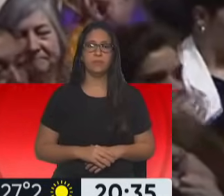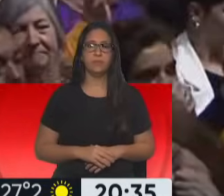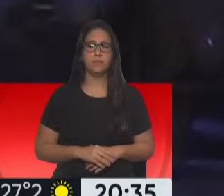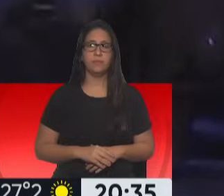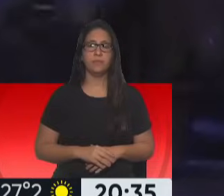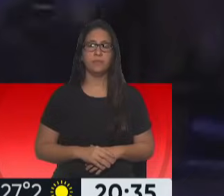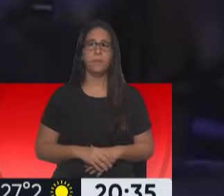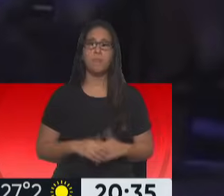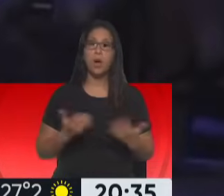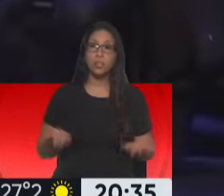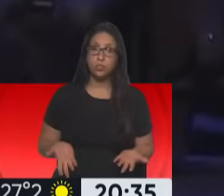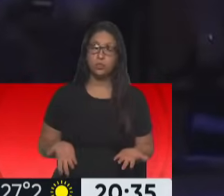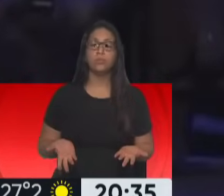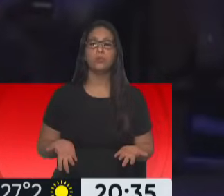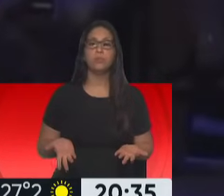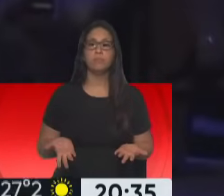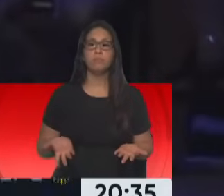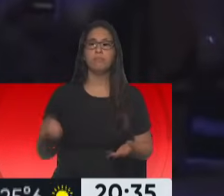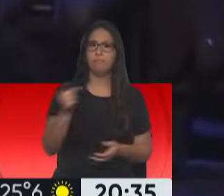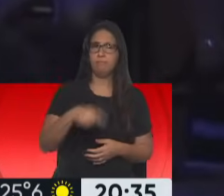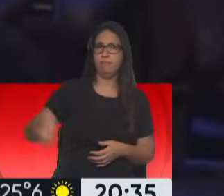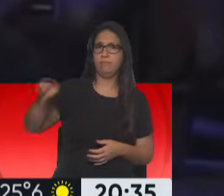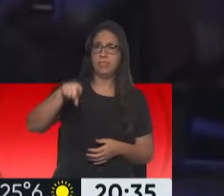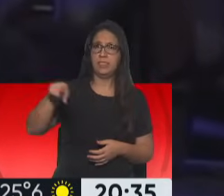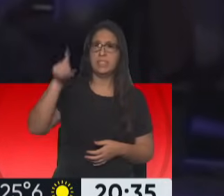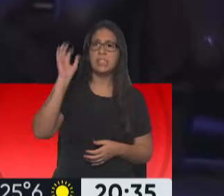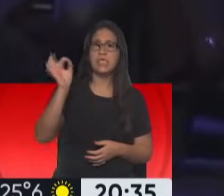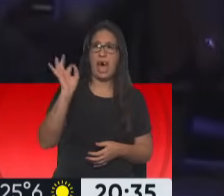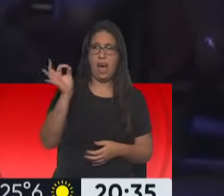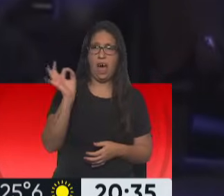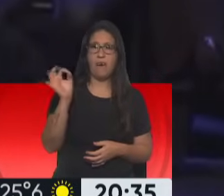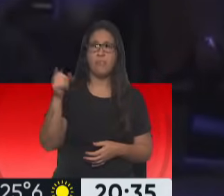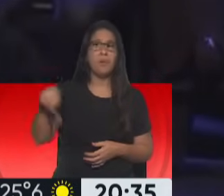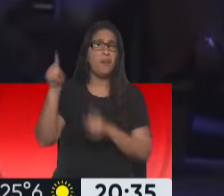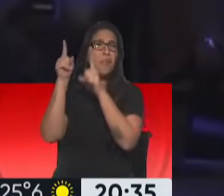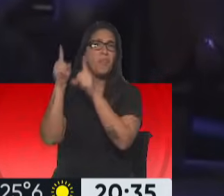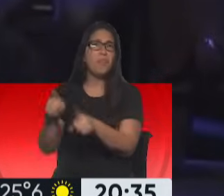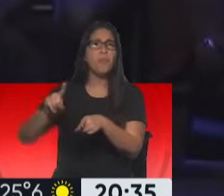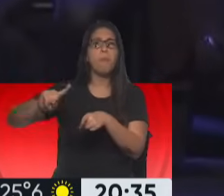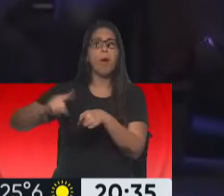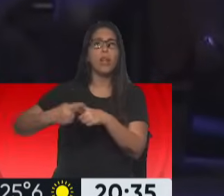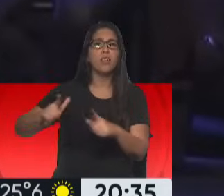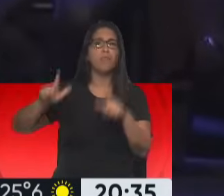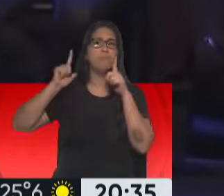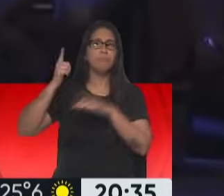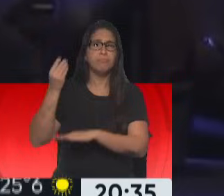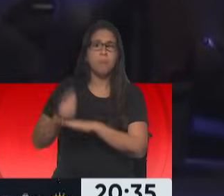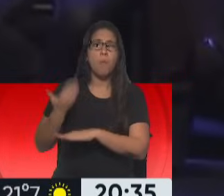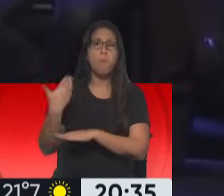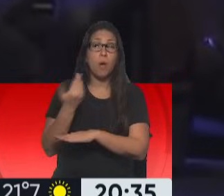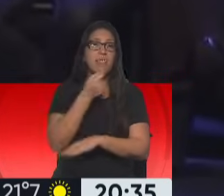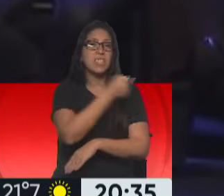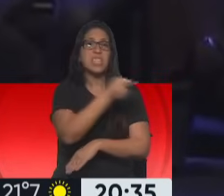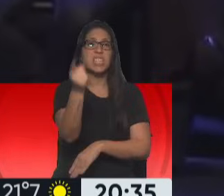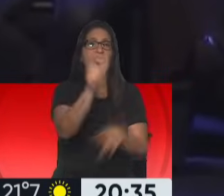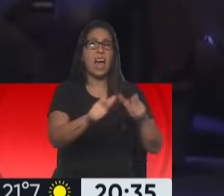Es por esto que también ellos saben que solo pueden seguir vigentes políticamente si la gente es